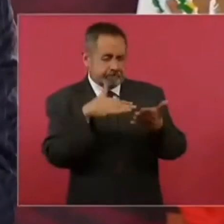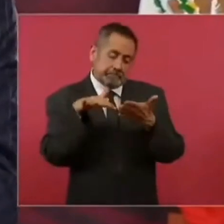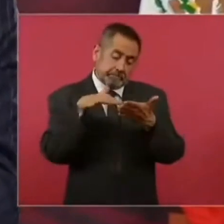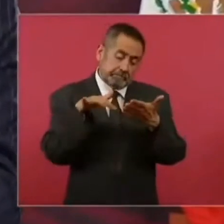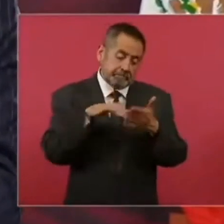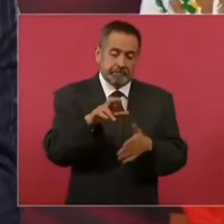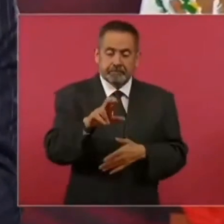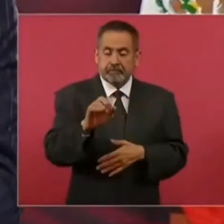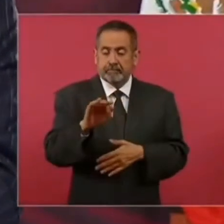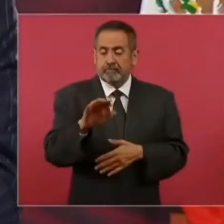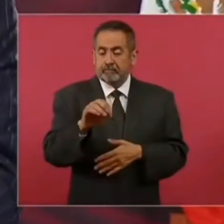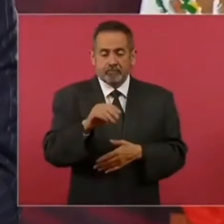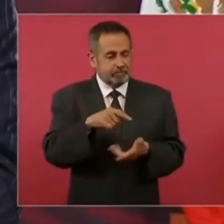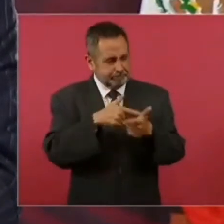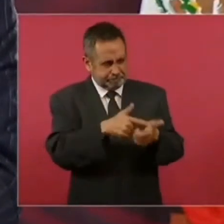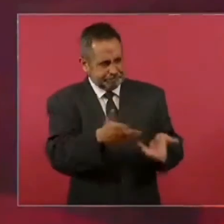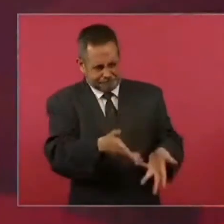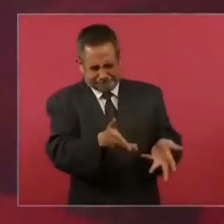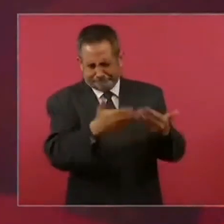el Reforma,